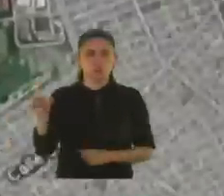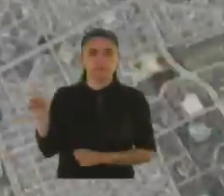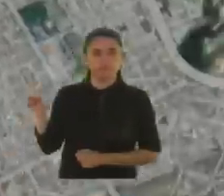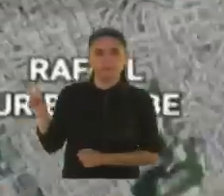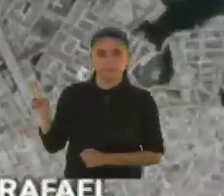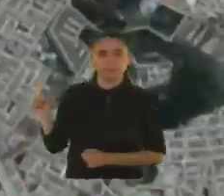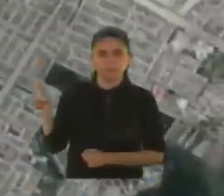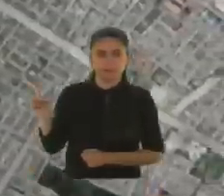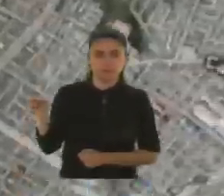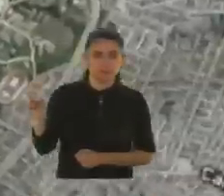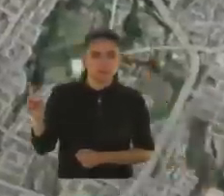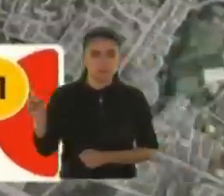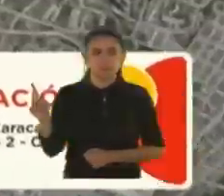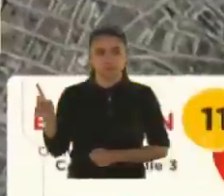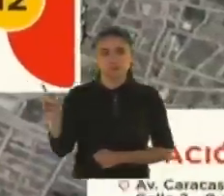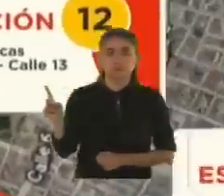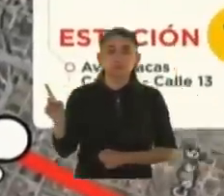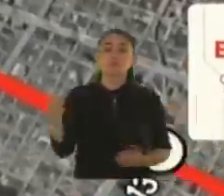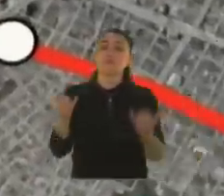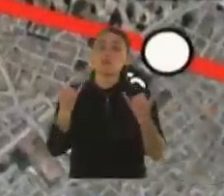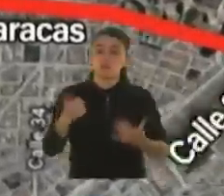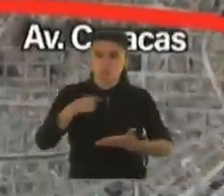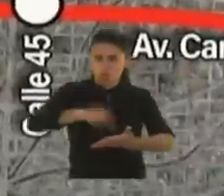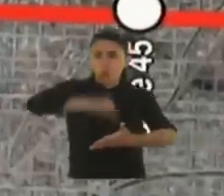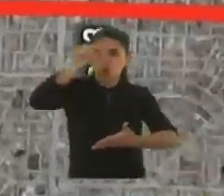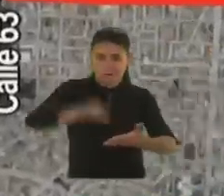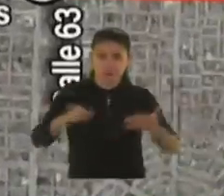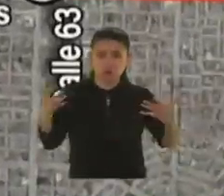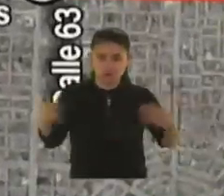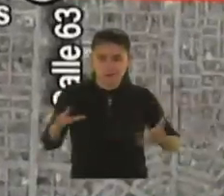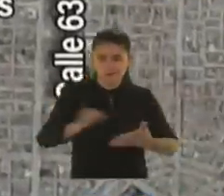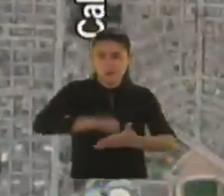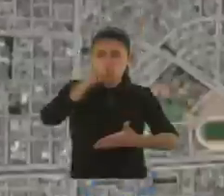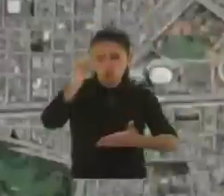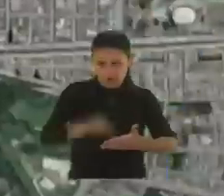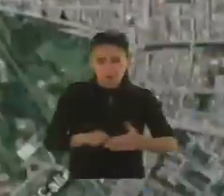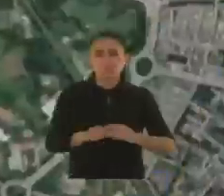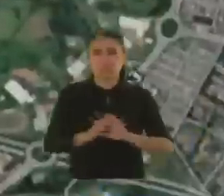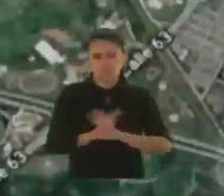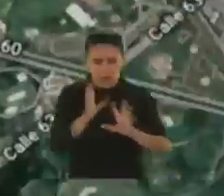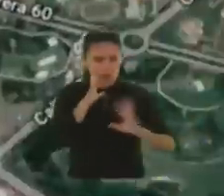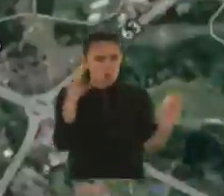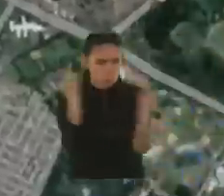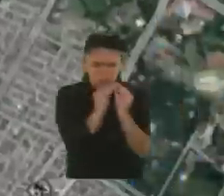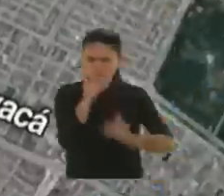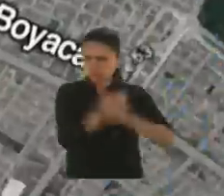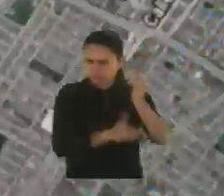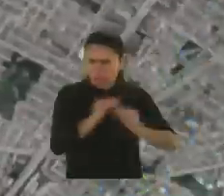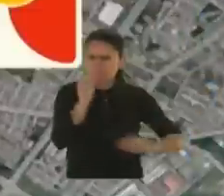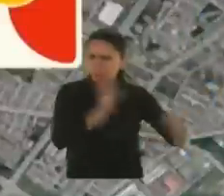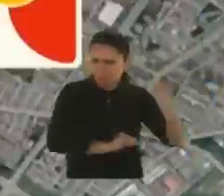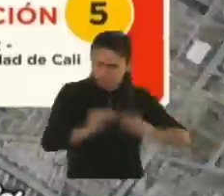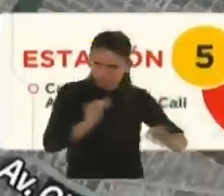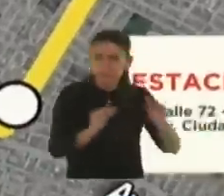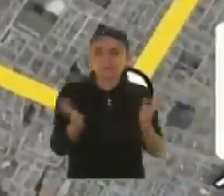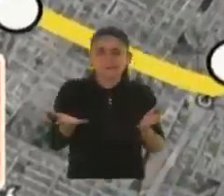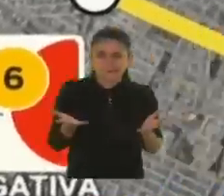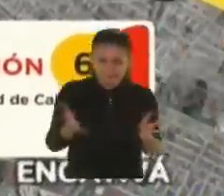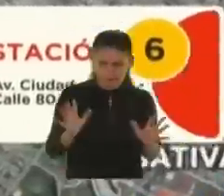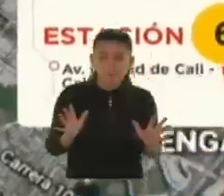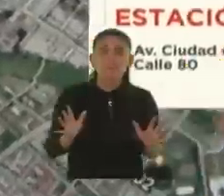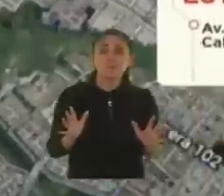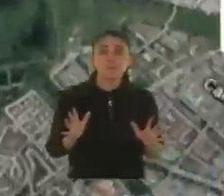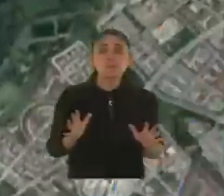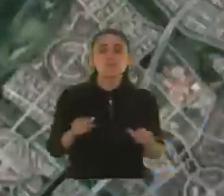El contrato se está ejecutando. Estamos haciendo el contrato como ha sido programado. hay una dinámica de actividades